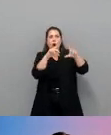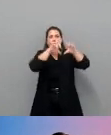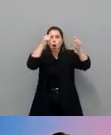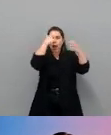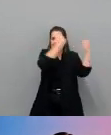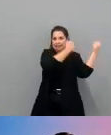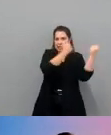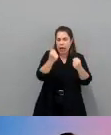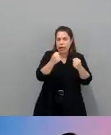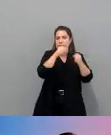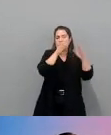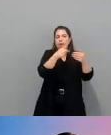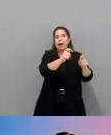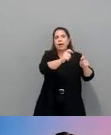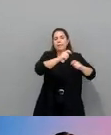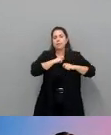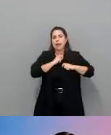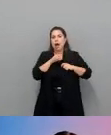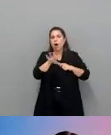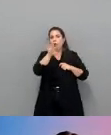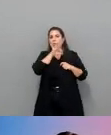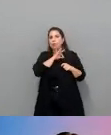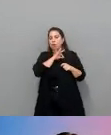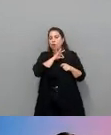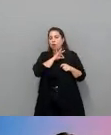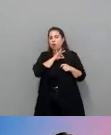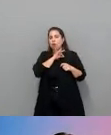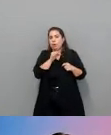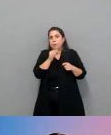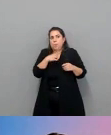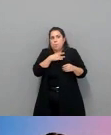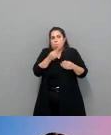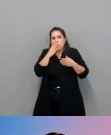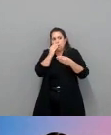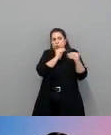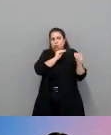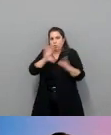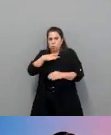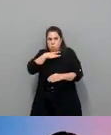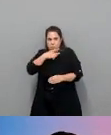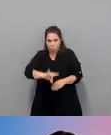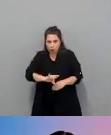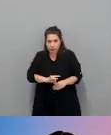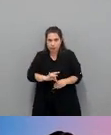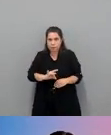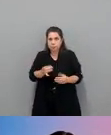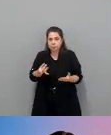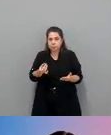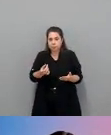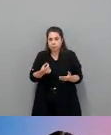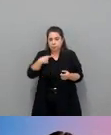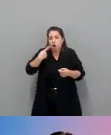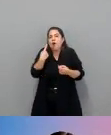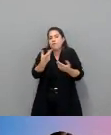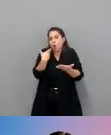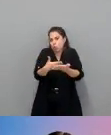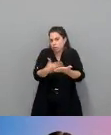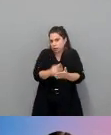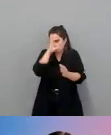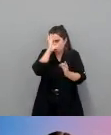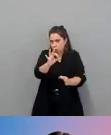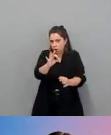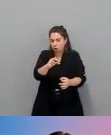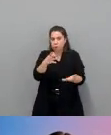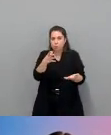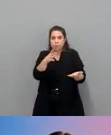de, bueno, de sustituirlo, ¿no? De sustituirla. También requiere, evidentemente, justificación, porque nos dan un